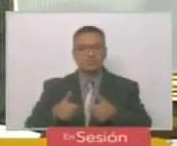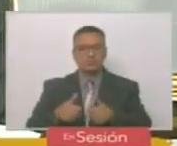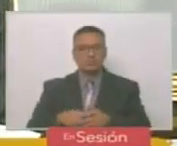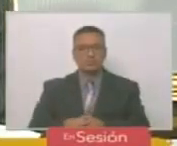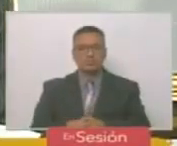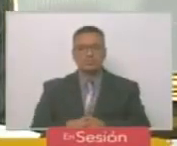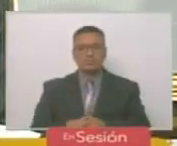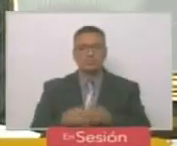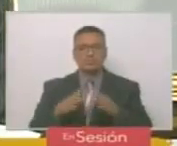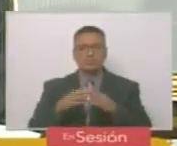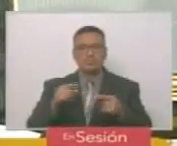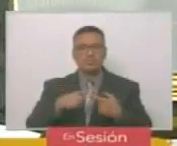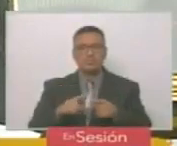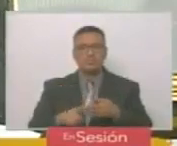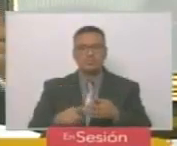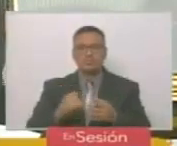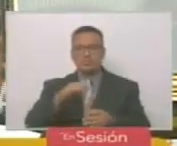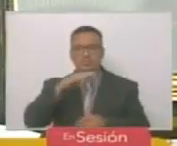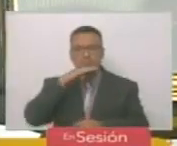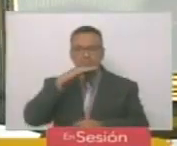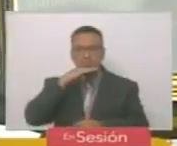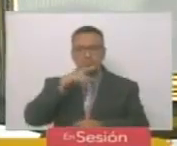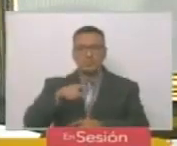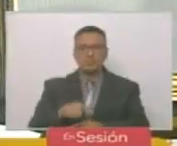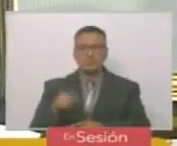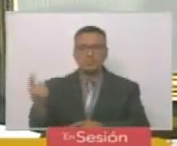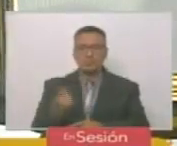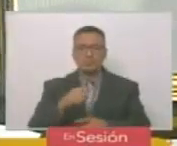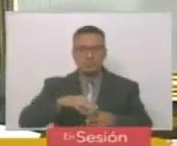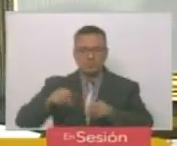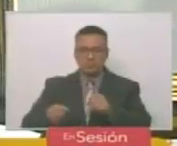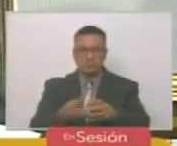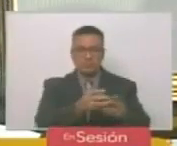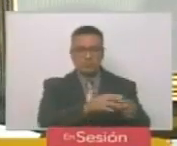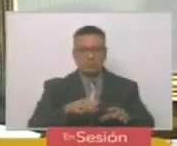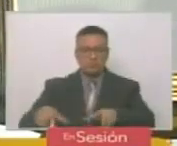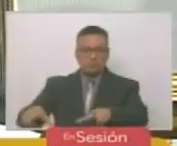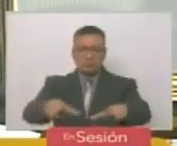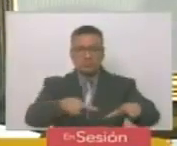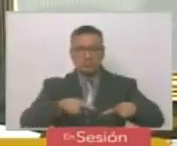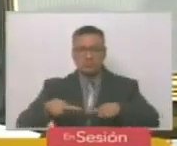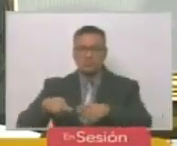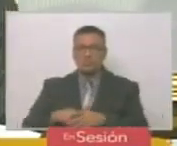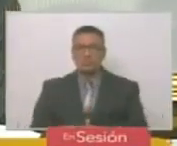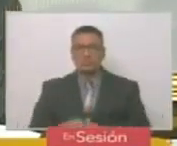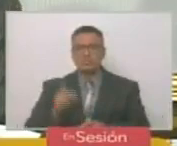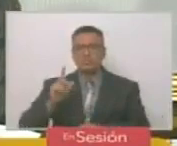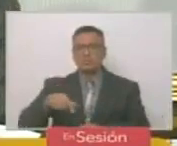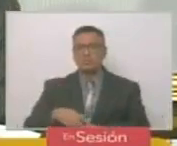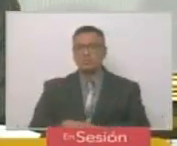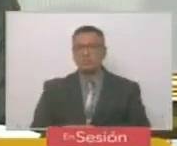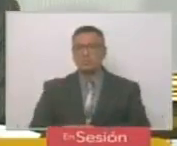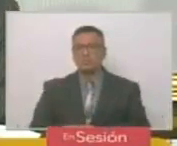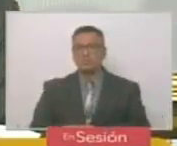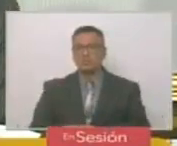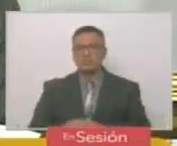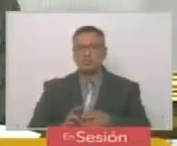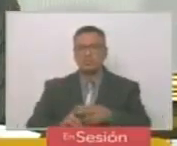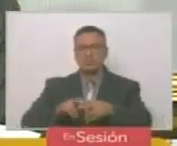los espumarajos de rabia que salían en estos recintos cuando además se